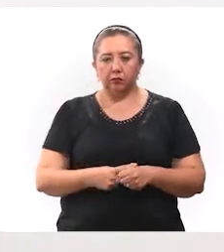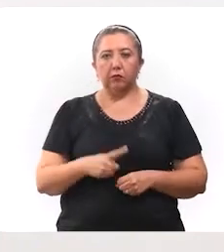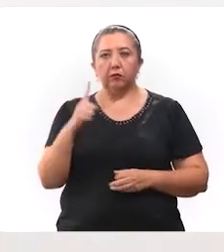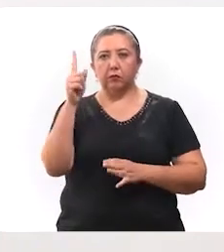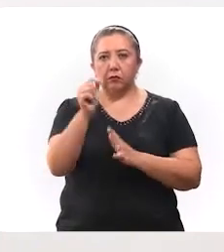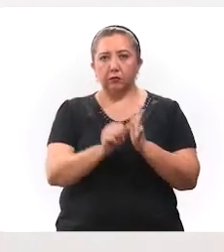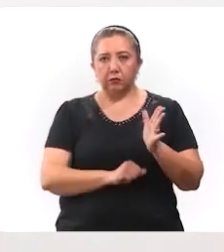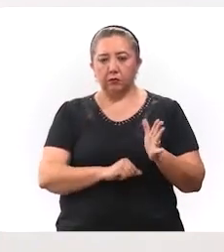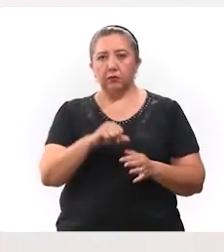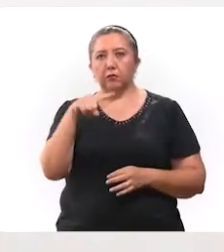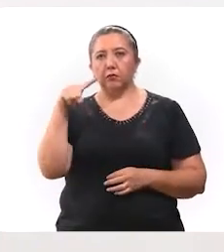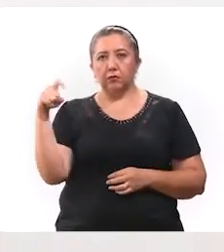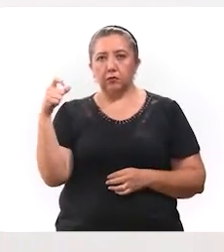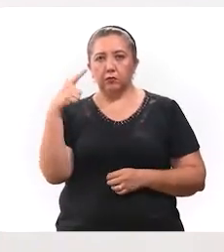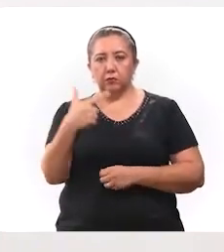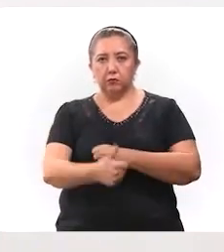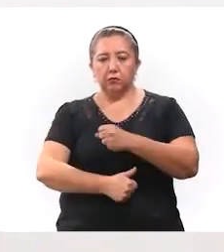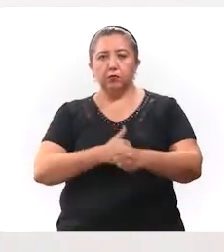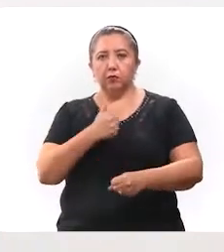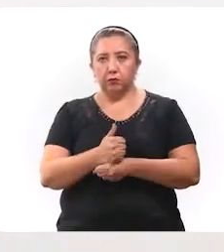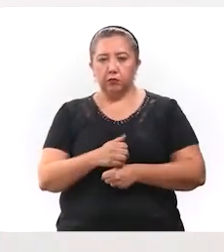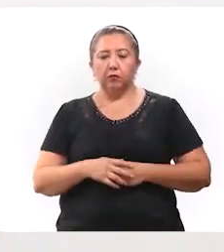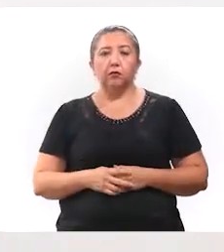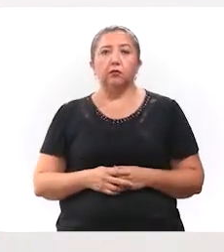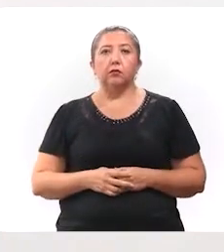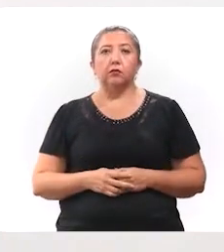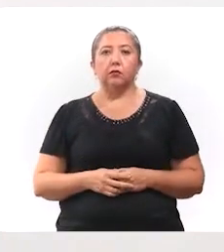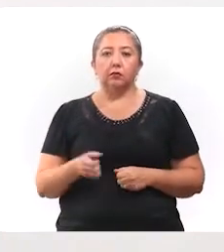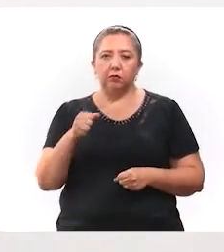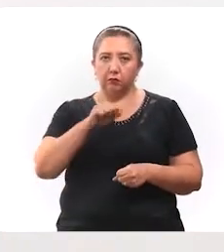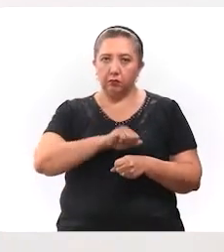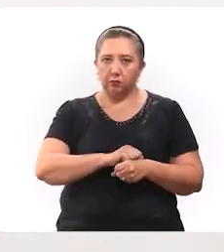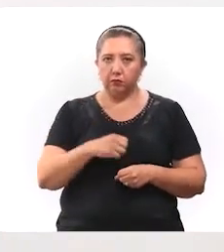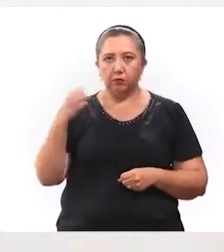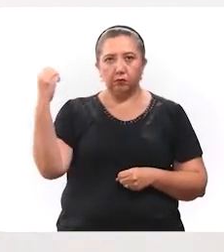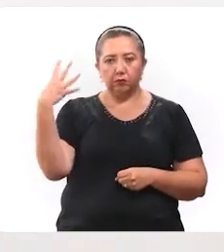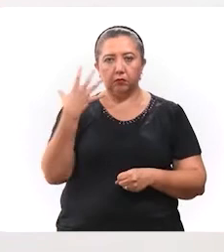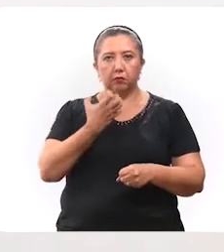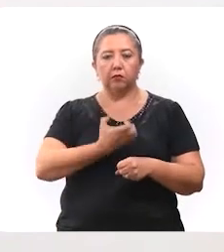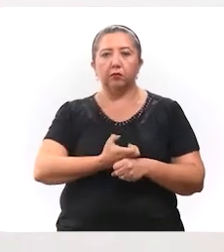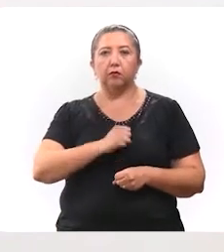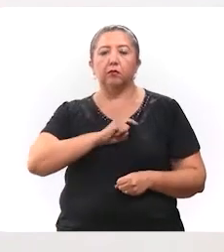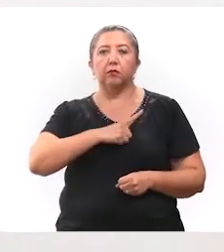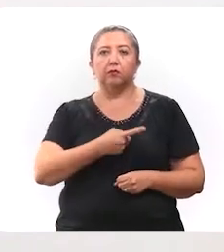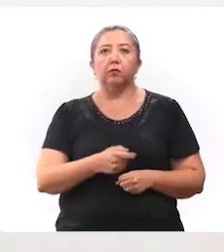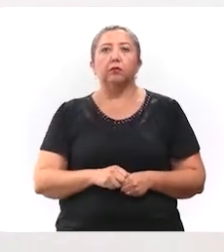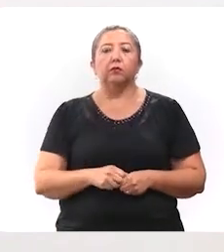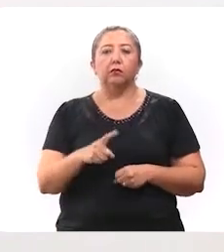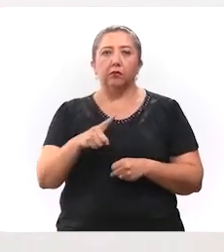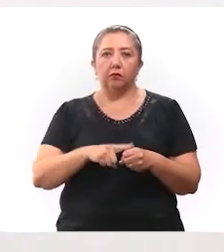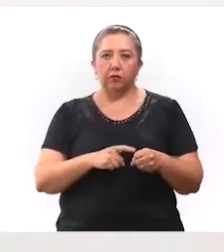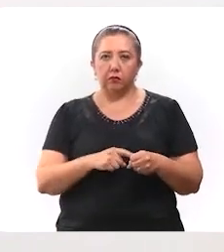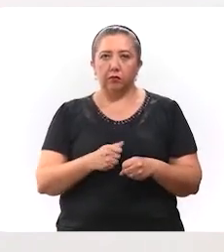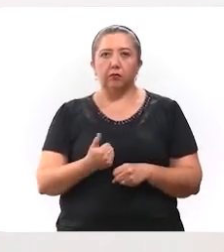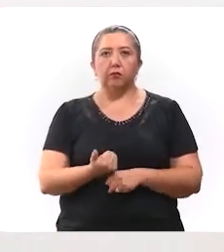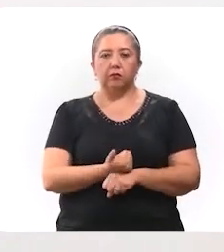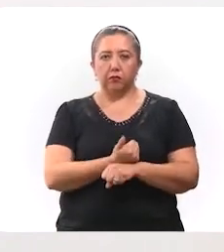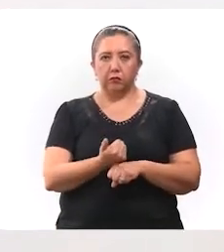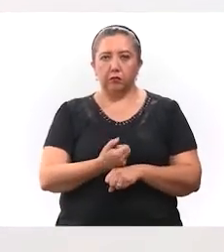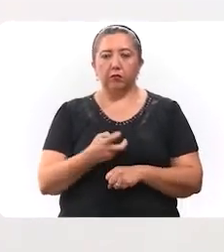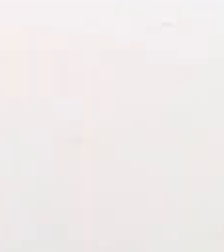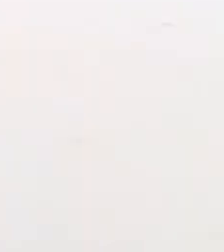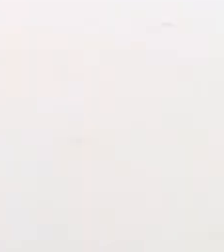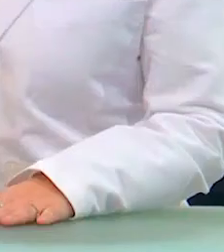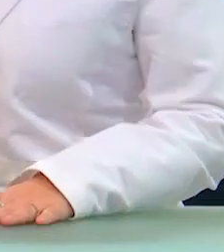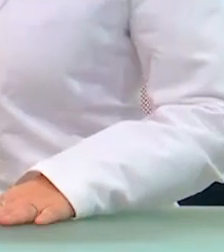de los casos es de 1 mes a 107 años. Los indicadores semanales del Semáforo Estatal de Salud marcan color